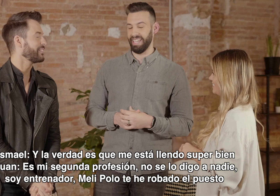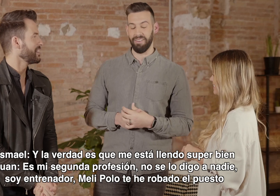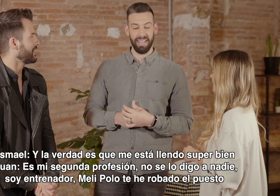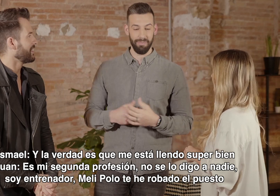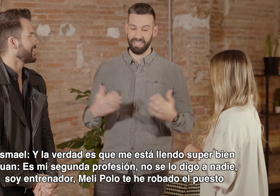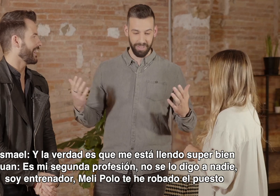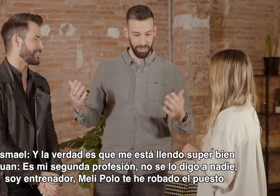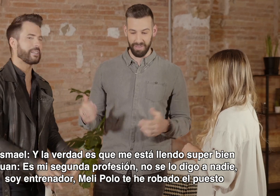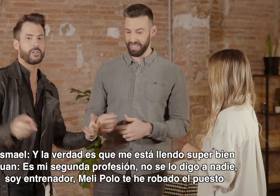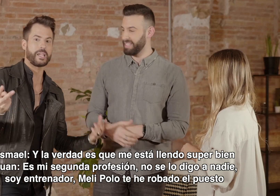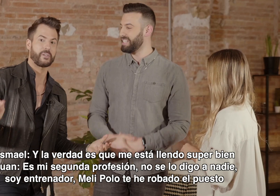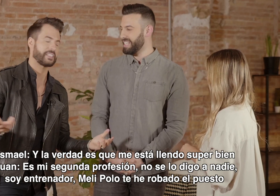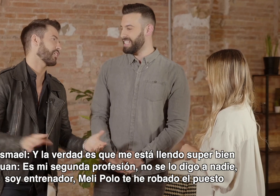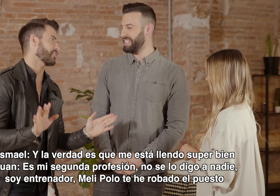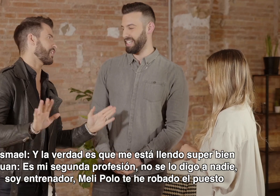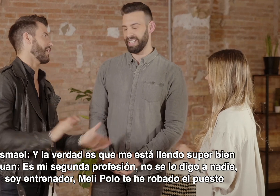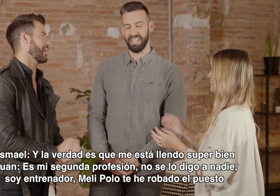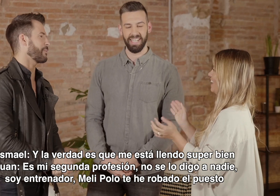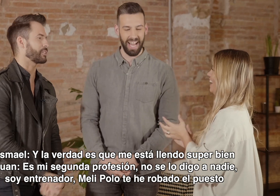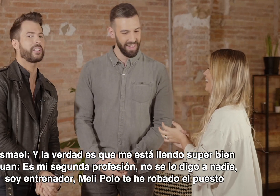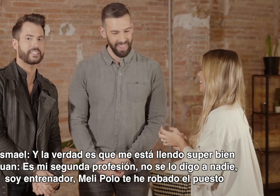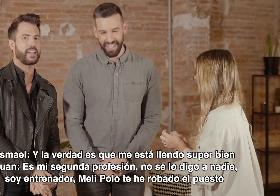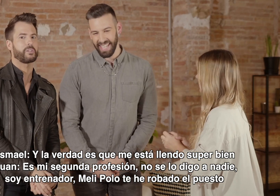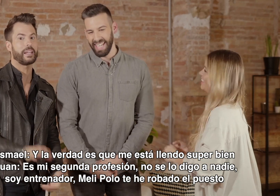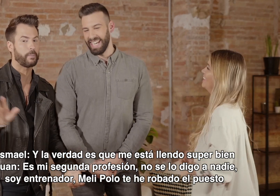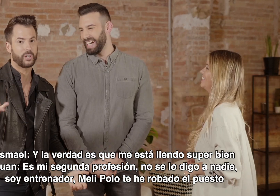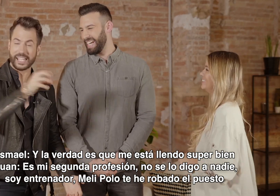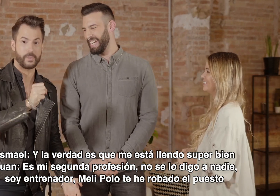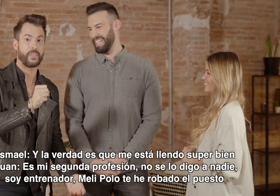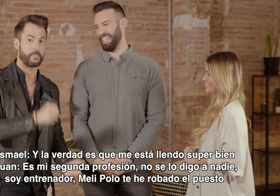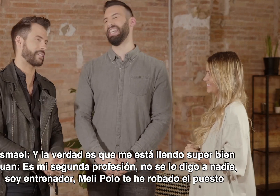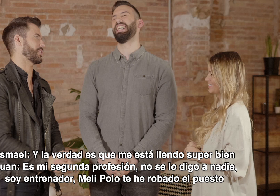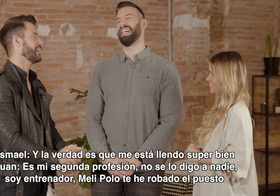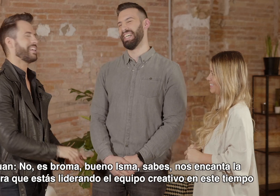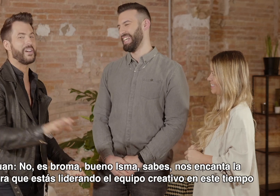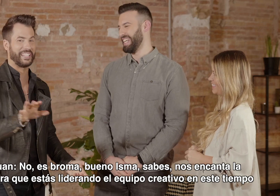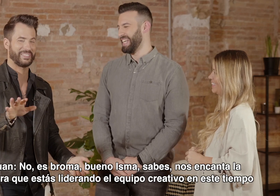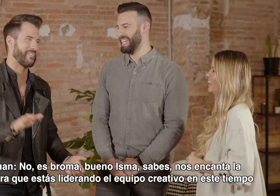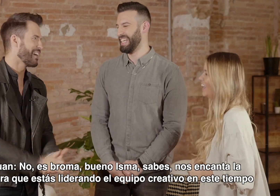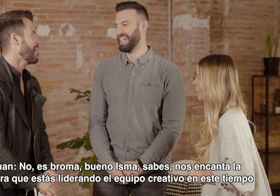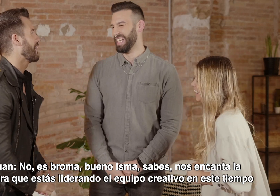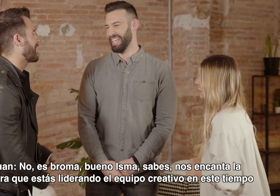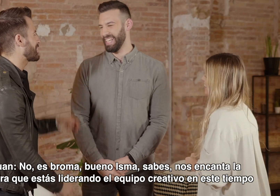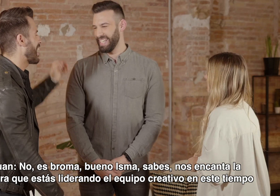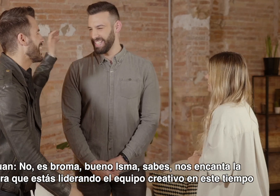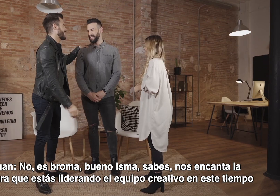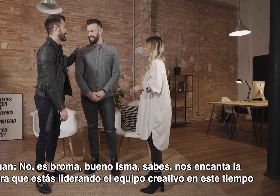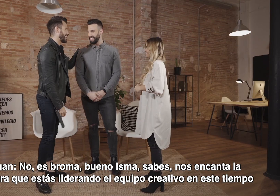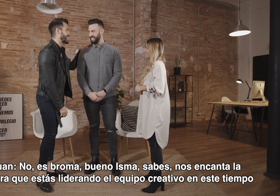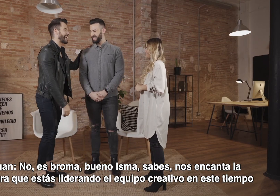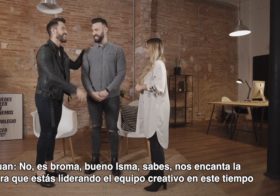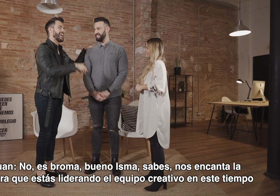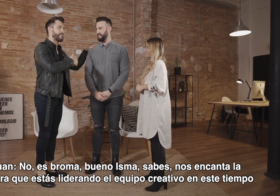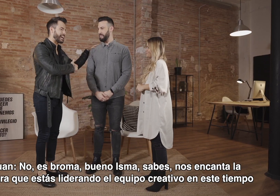Y la verdad es que me está yendo Es mi segunda profesión, no se lo digo a nadie, pero soy entrenador Melipolo, te he robado el puesto. No es broma. Bueno, Isma, ¿sabes?